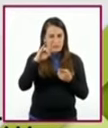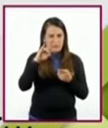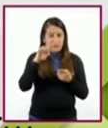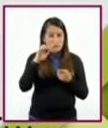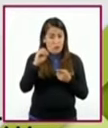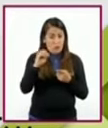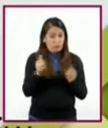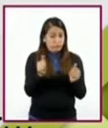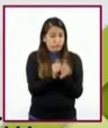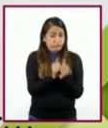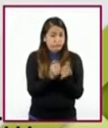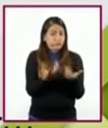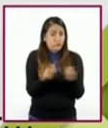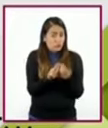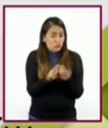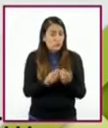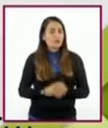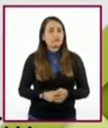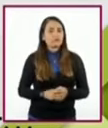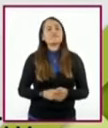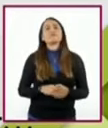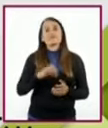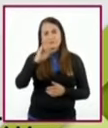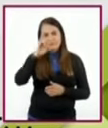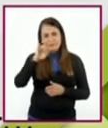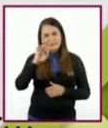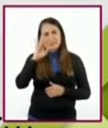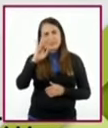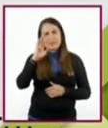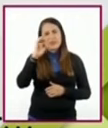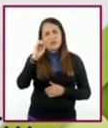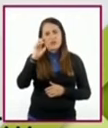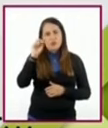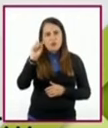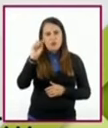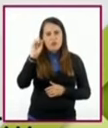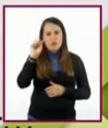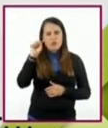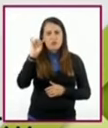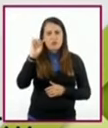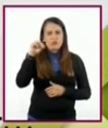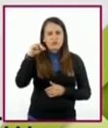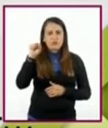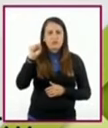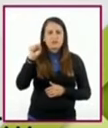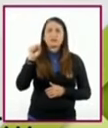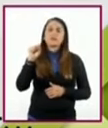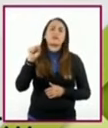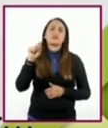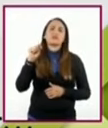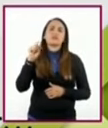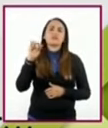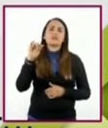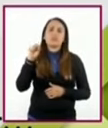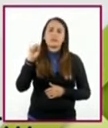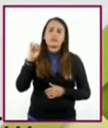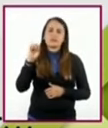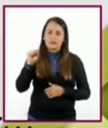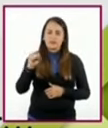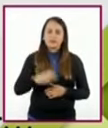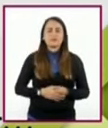Por supuesto, fotosíntesis. ¿Podemos concluir por qué